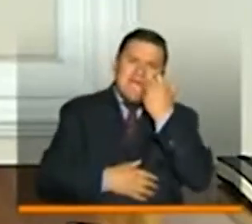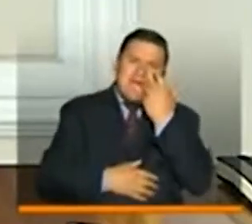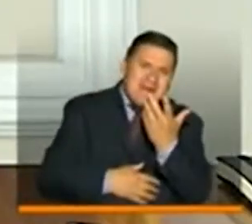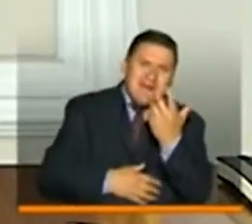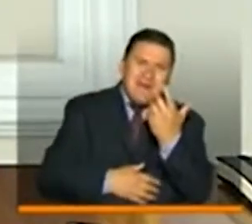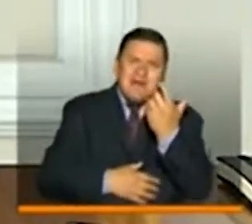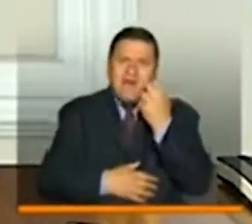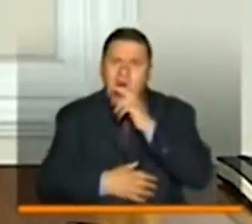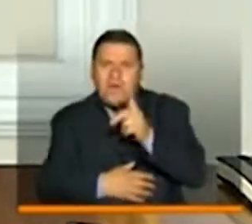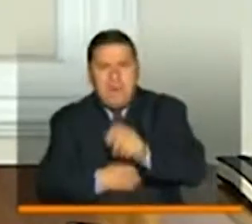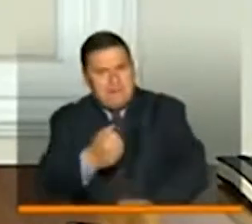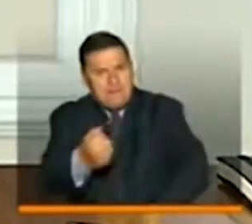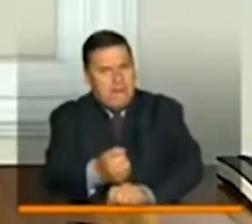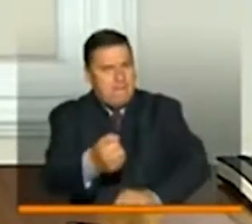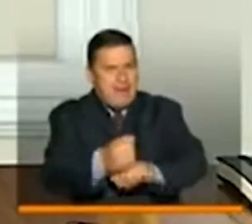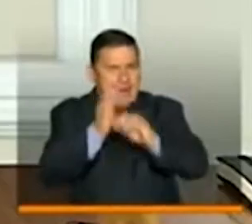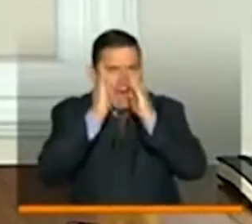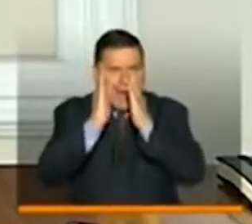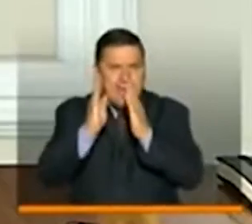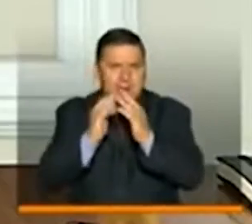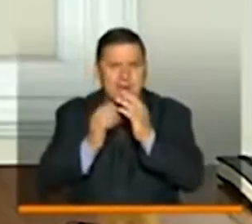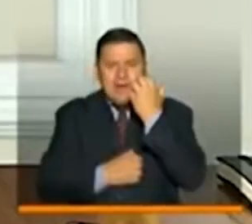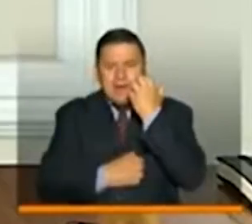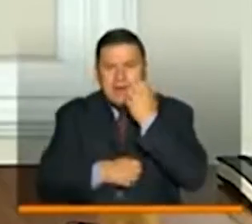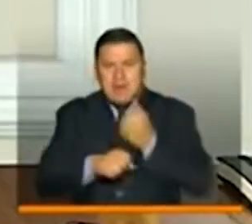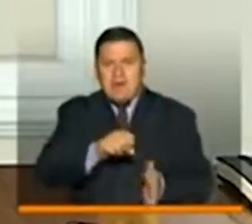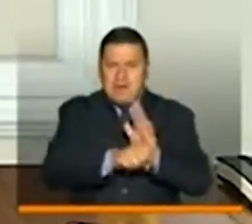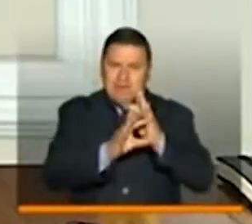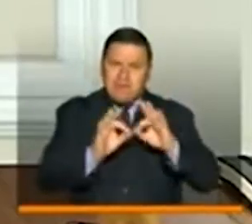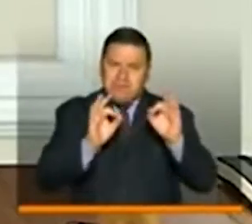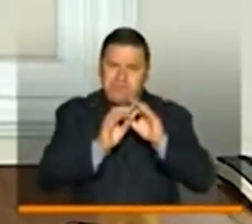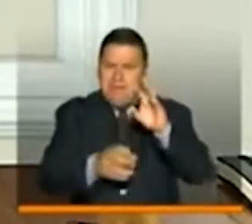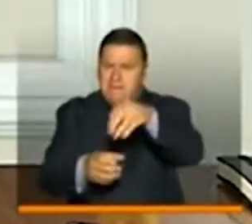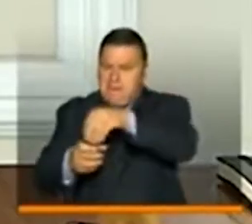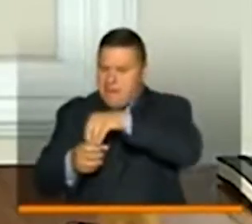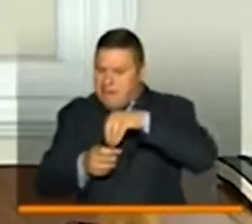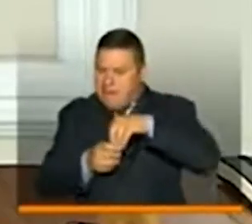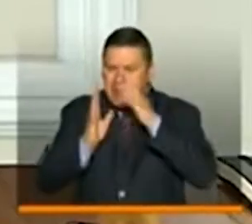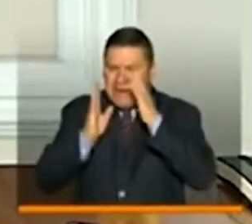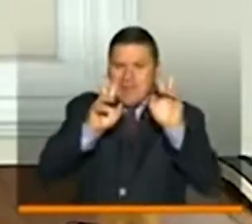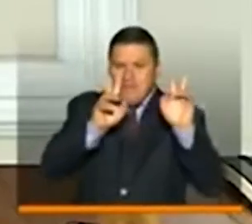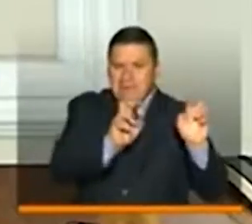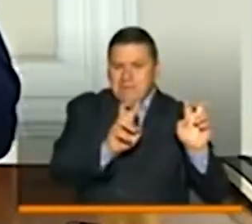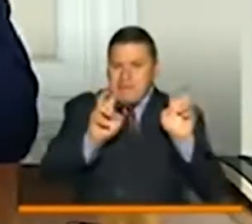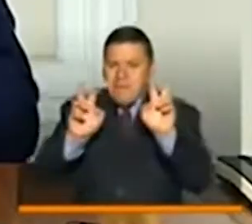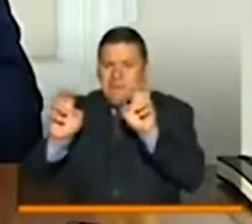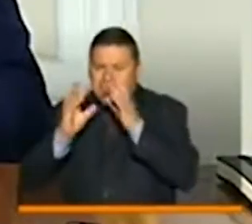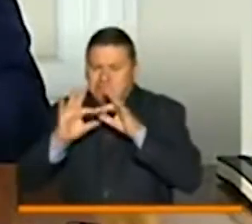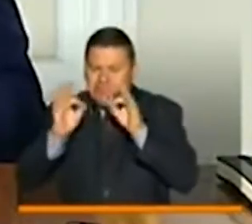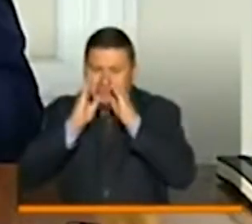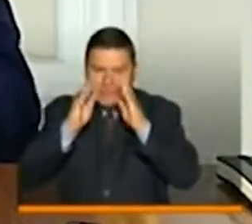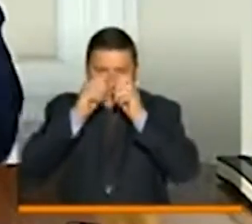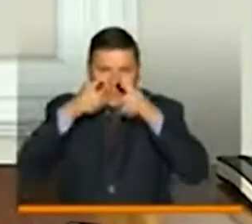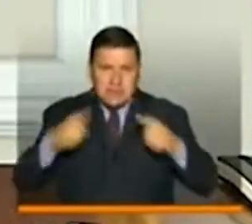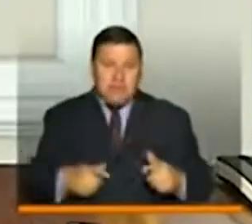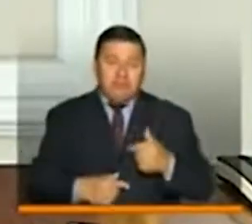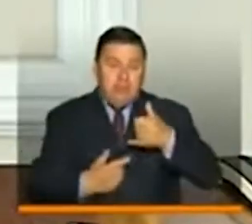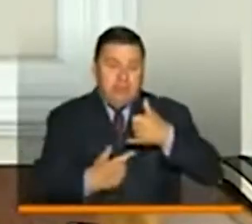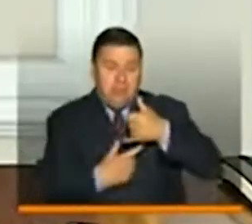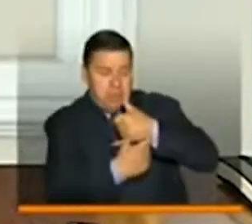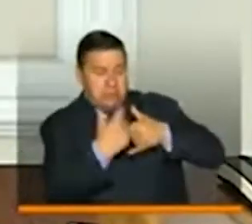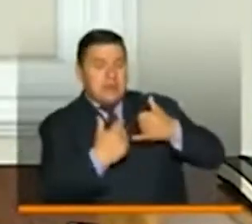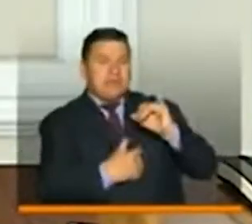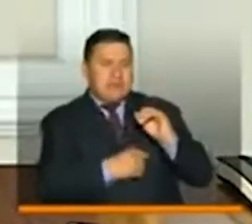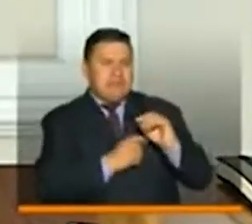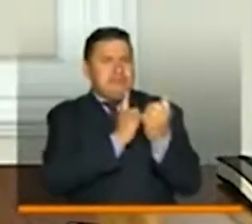fallos más importantes como lo de mi presidente eterno pues ahora voy de frente contra la gp y contra lo que sea con tal de